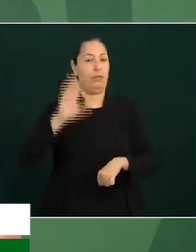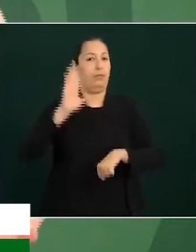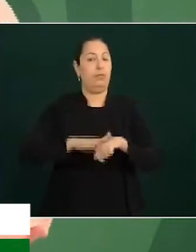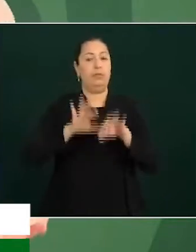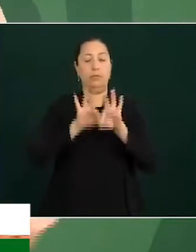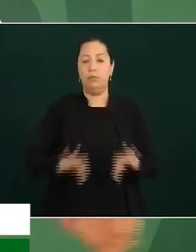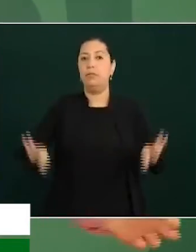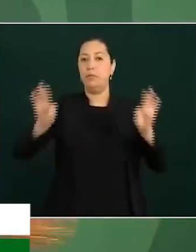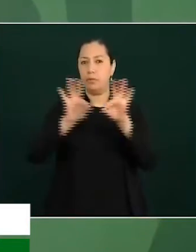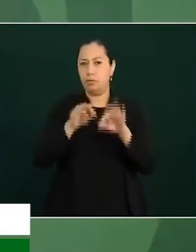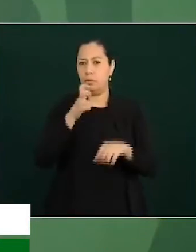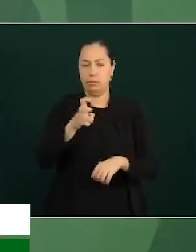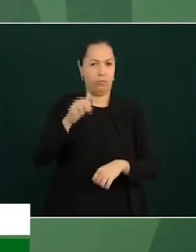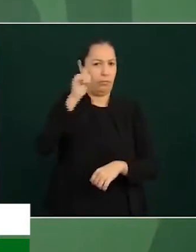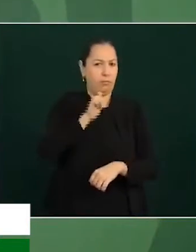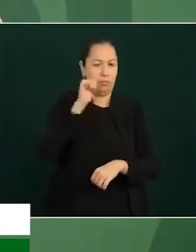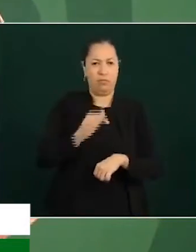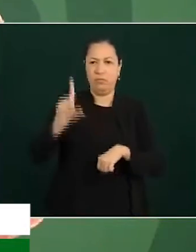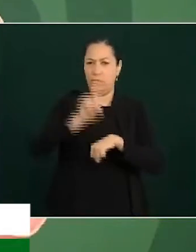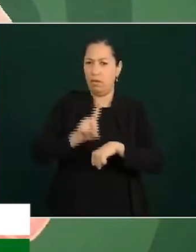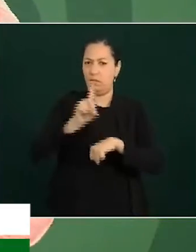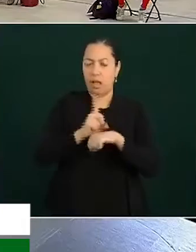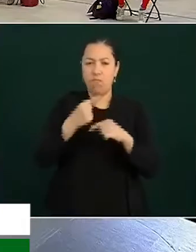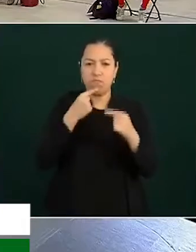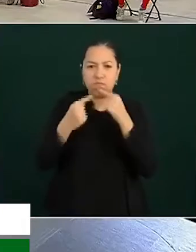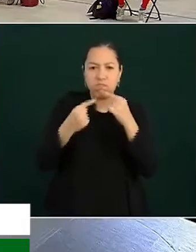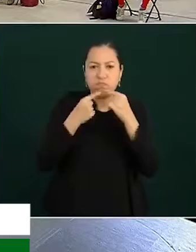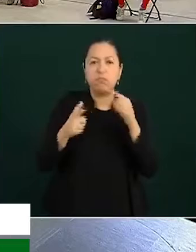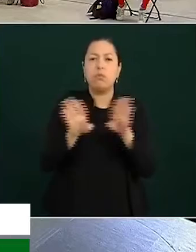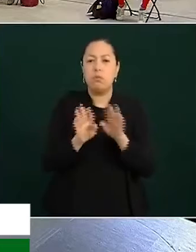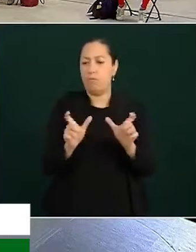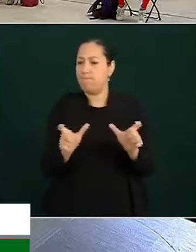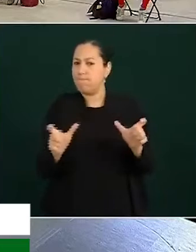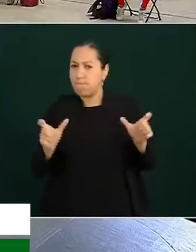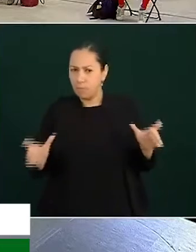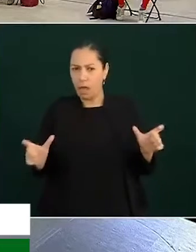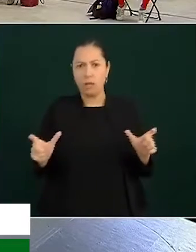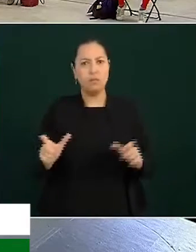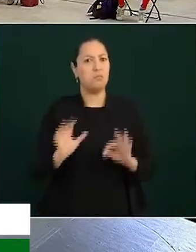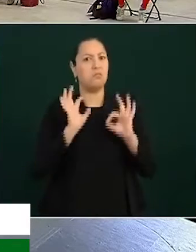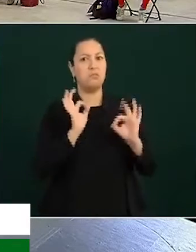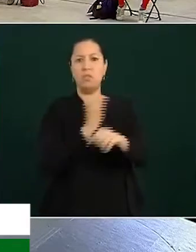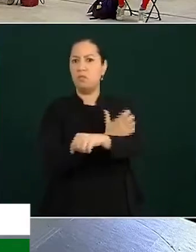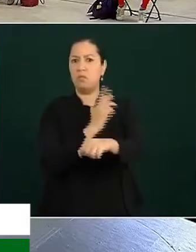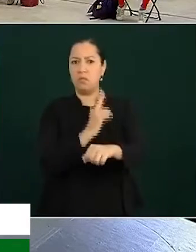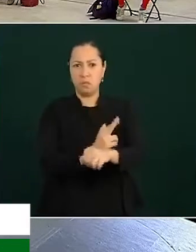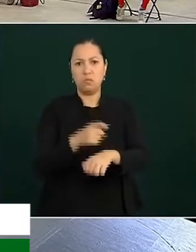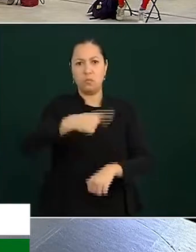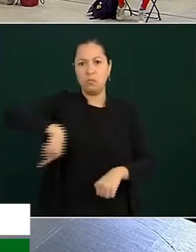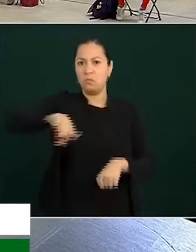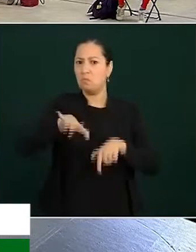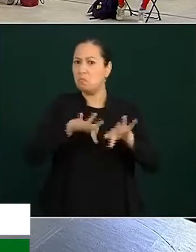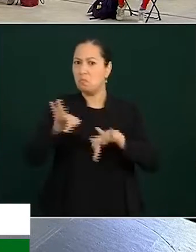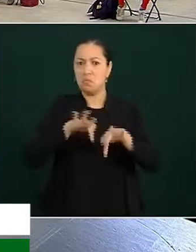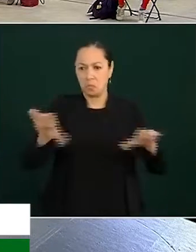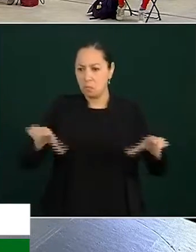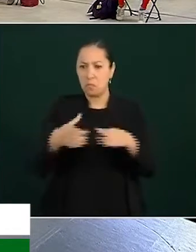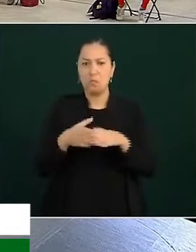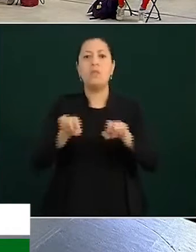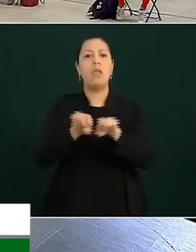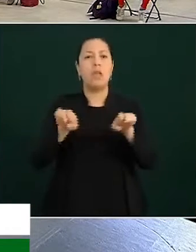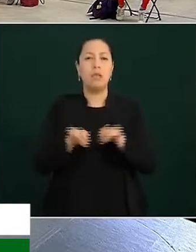de seguridad. ¿Por qué? Porque hay muy buena coordinación, muy buen trabajo de equipo y no como antes, acciones aisladas